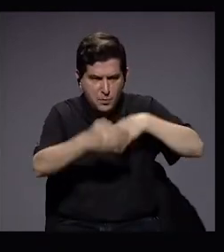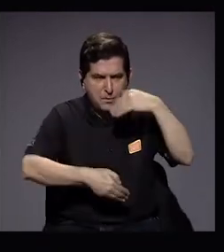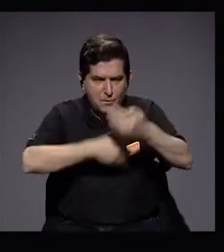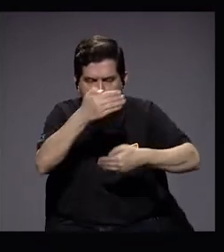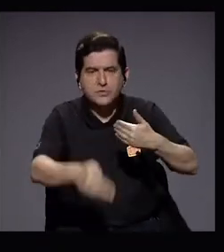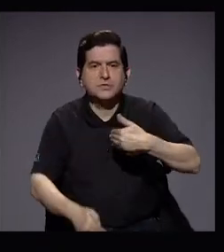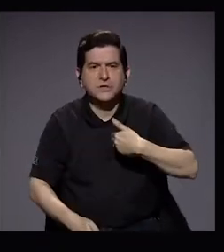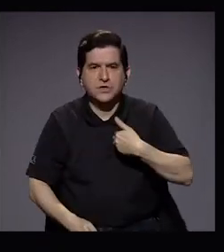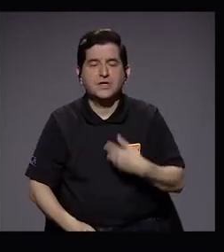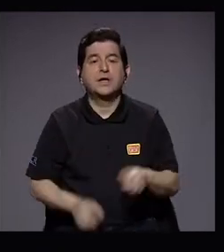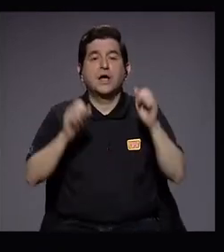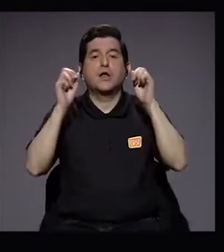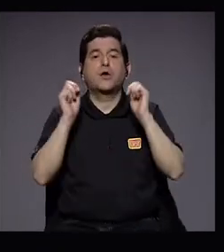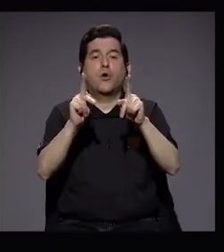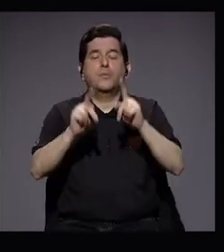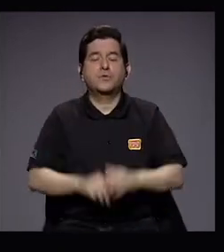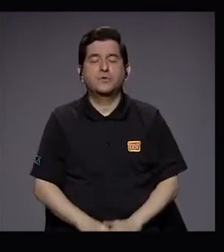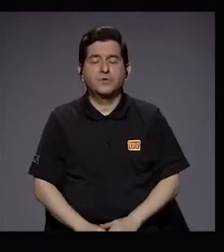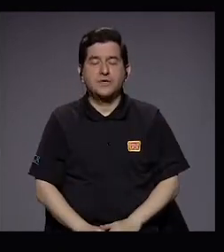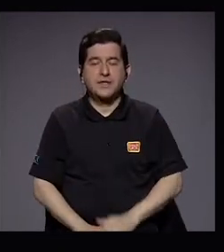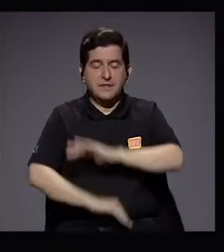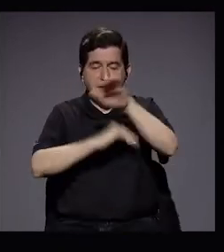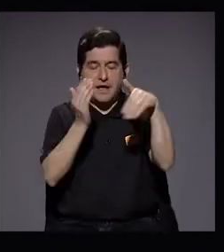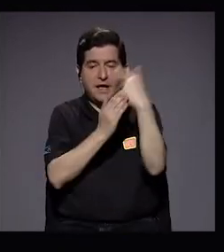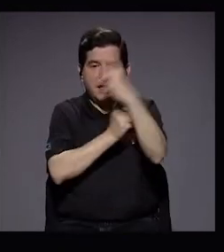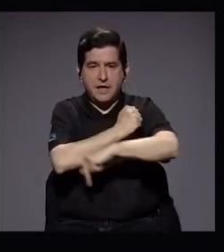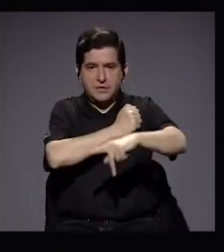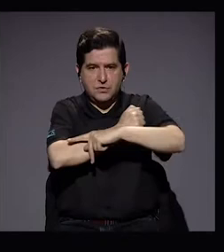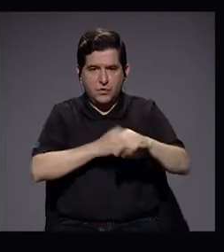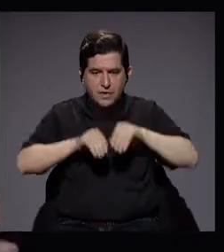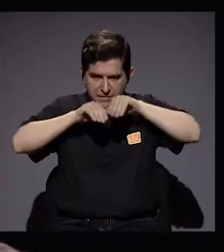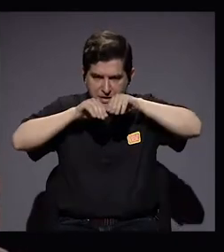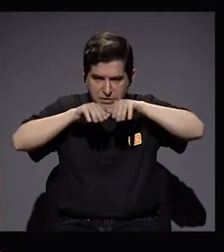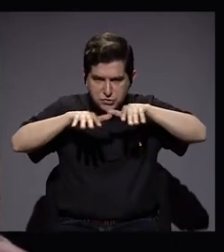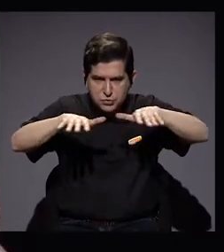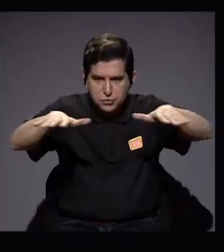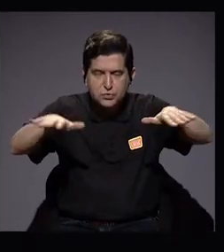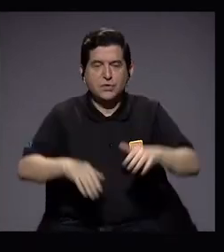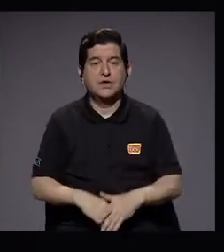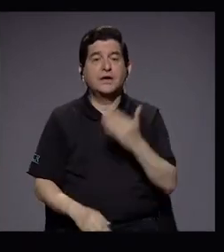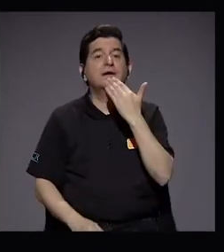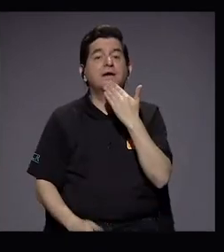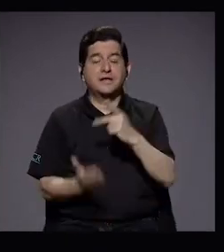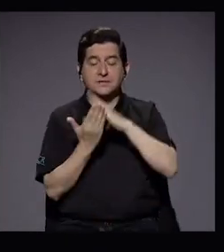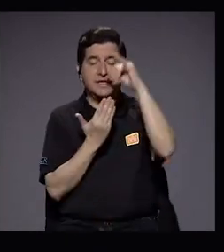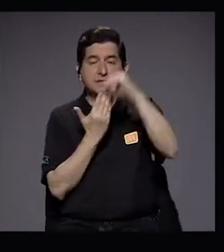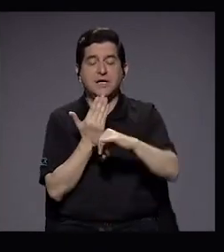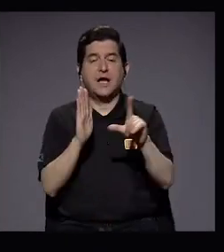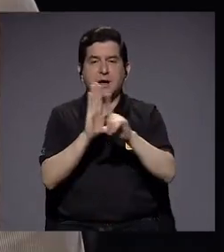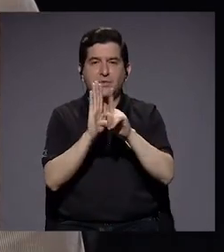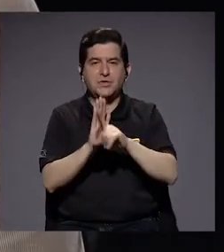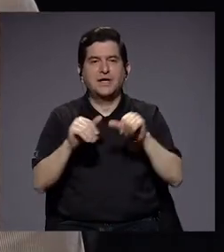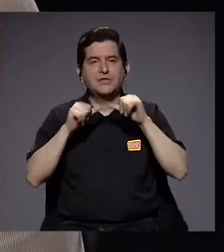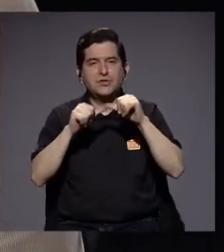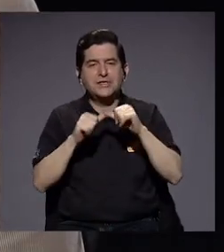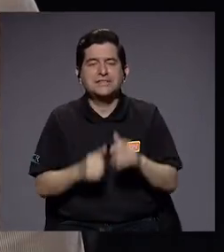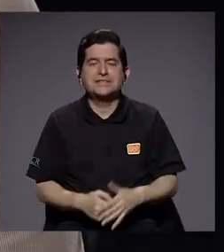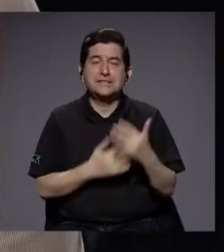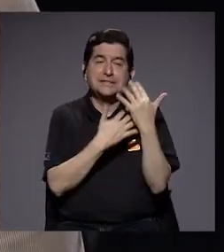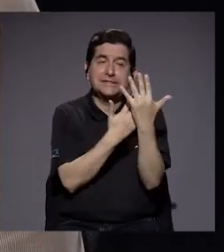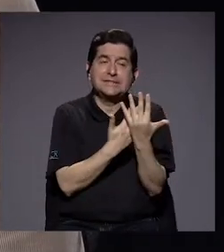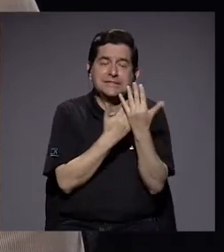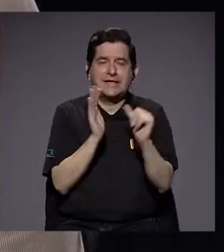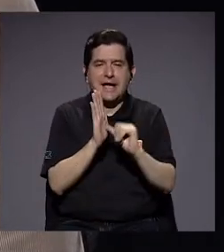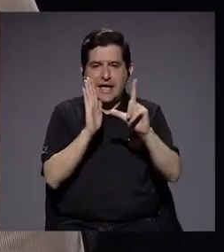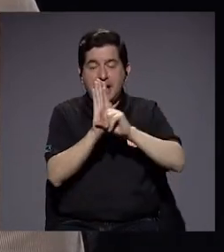de que tengamos posibilidad de cobertura en todo el territorio nacional gracias a un proyecto de ley que está todavía en ciernes en